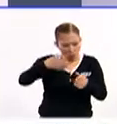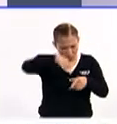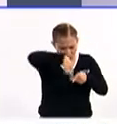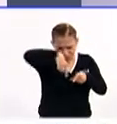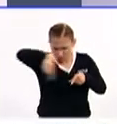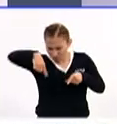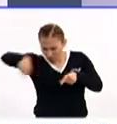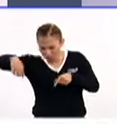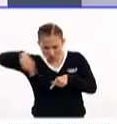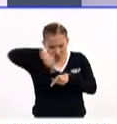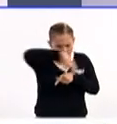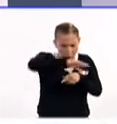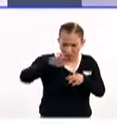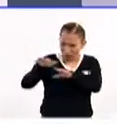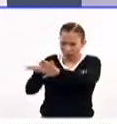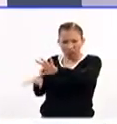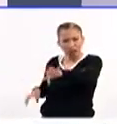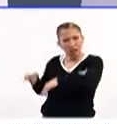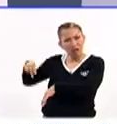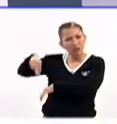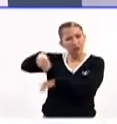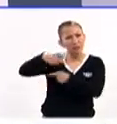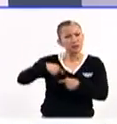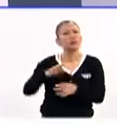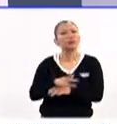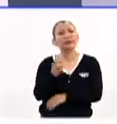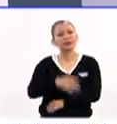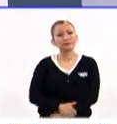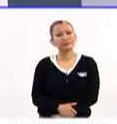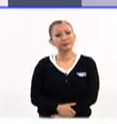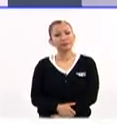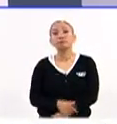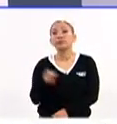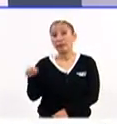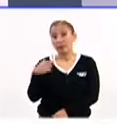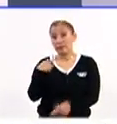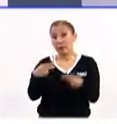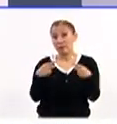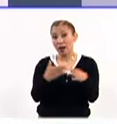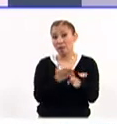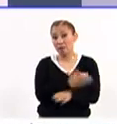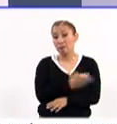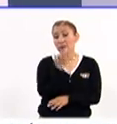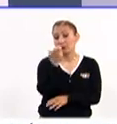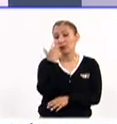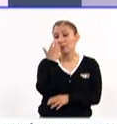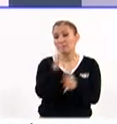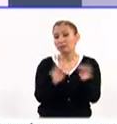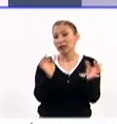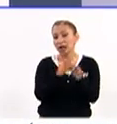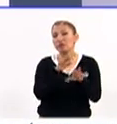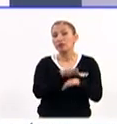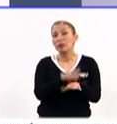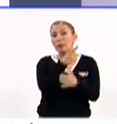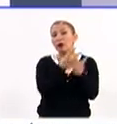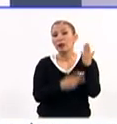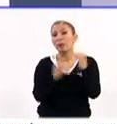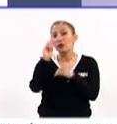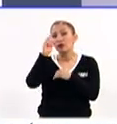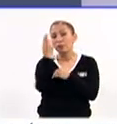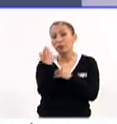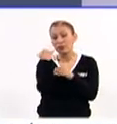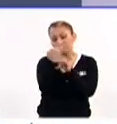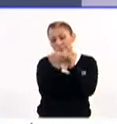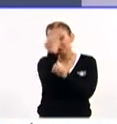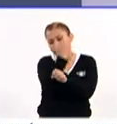peatonales, las banquetas? Bueno, todo esto, pues debería ser así porque tiene una planeación. y por eso queremos platicarles sobre el Programa Universitario